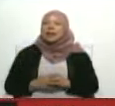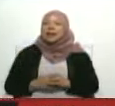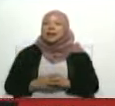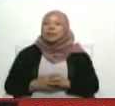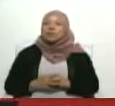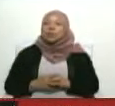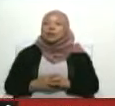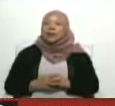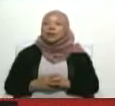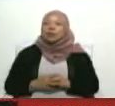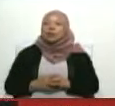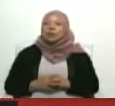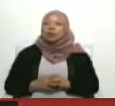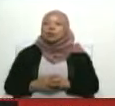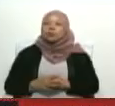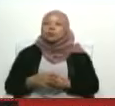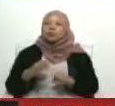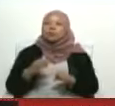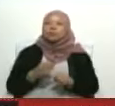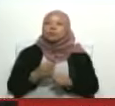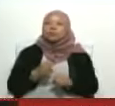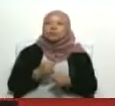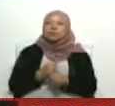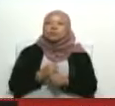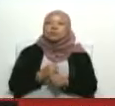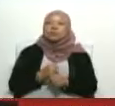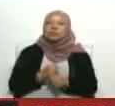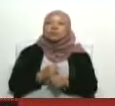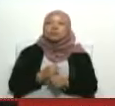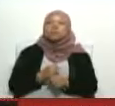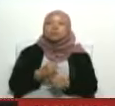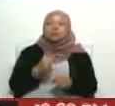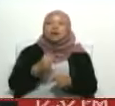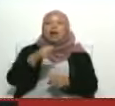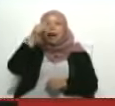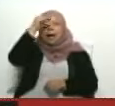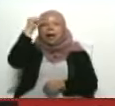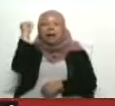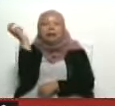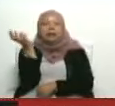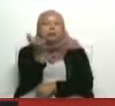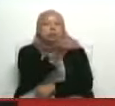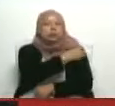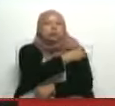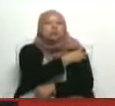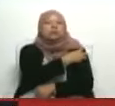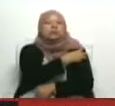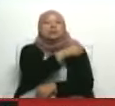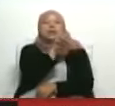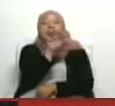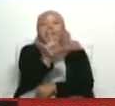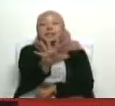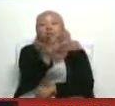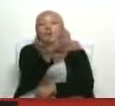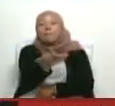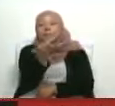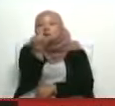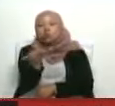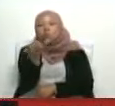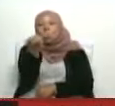la residencia presidencial La Viñeta, y sería ejecutada por cinco sujetos